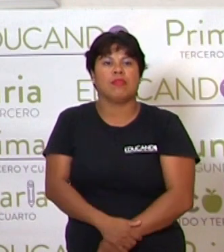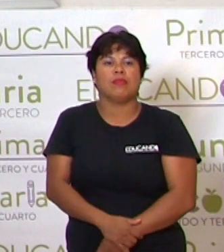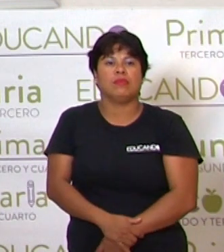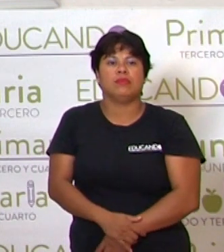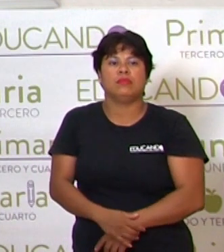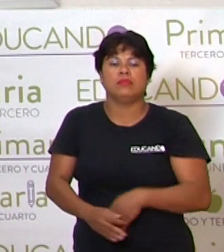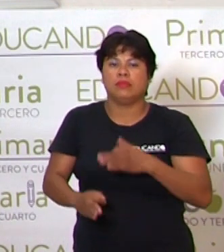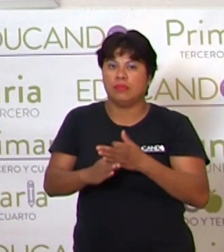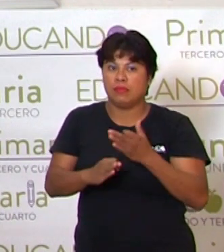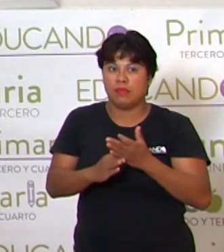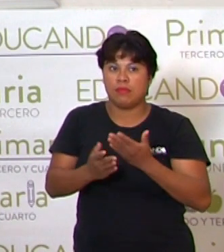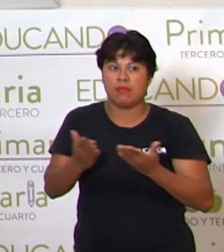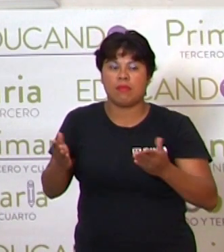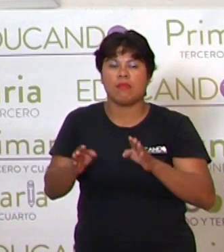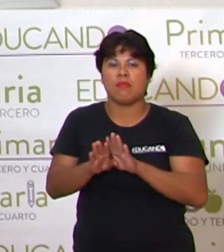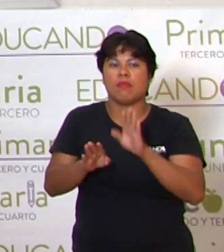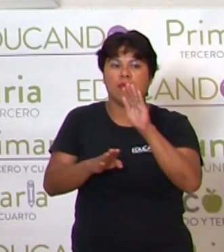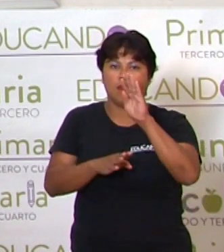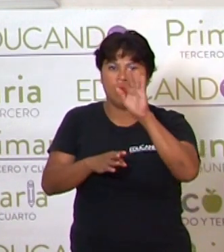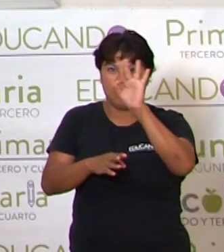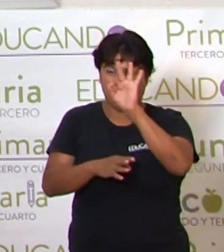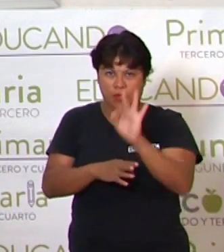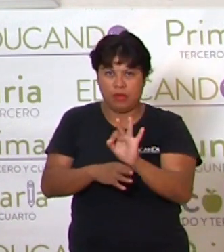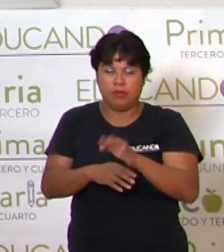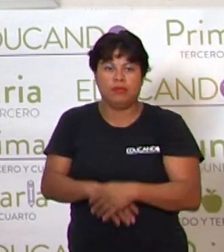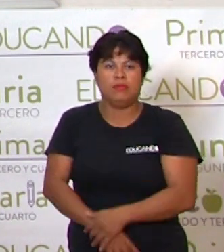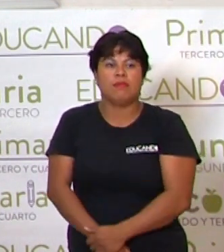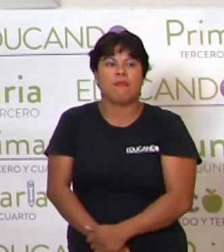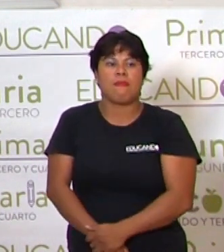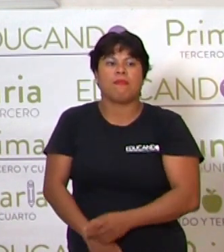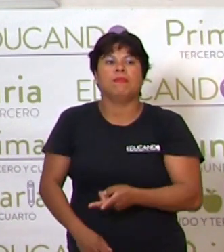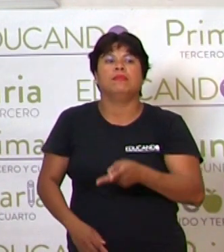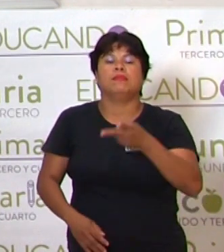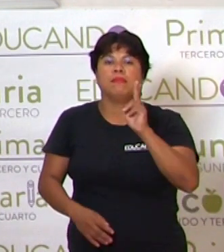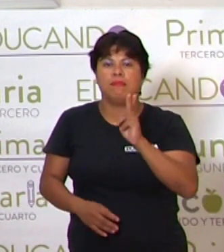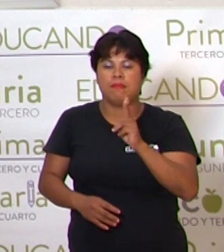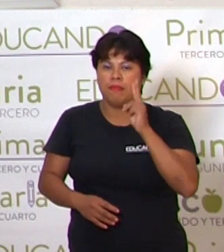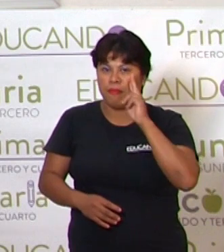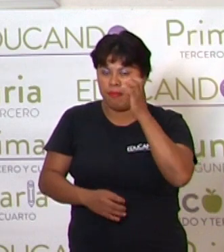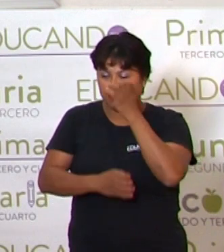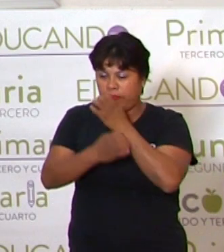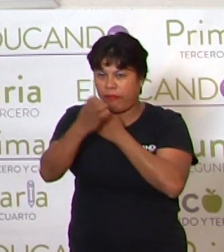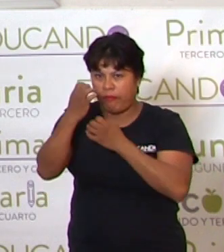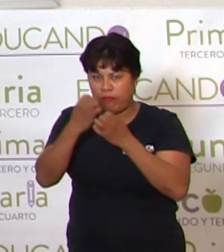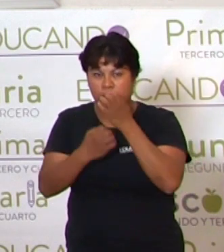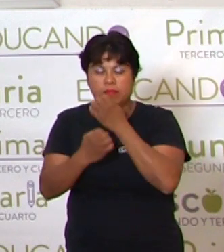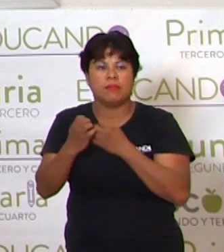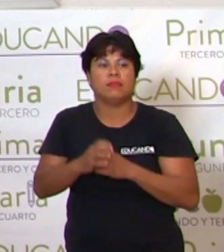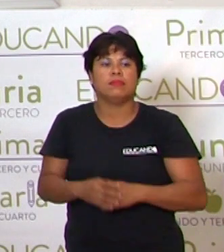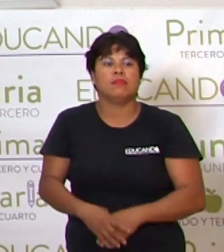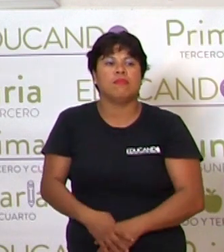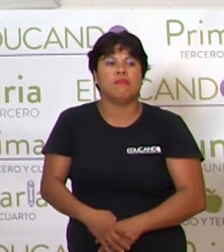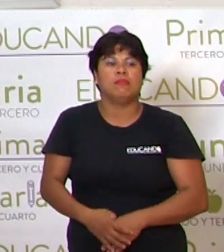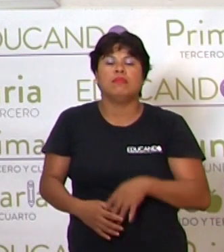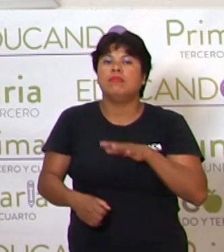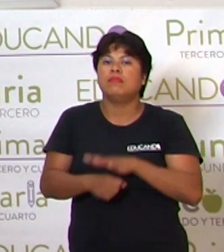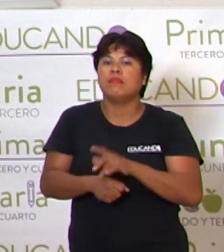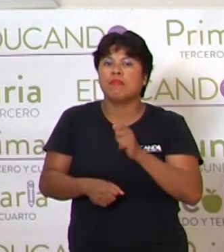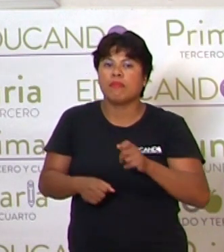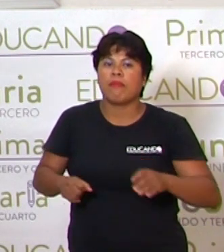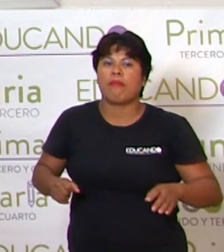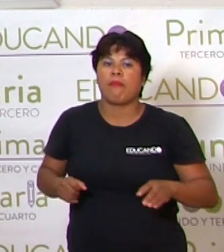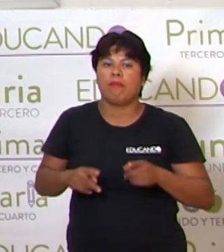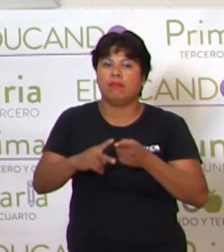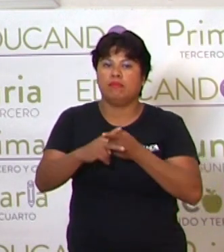en este caso de 90 grados. Pero observa qué tipo de